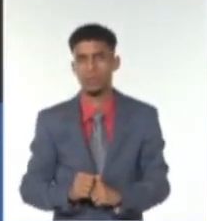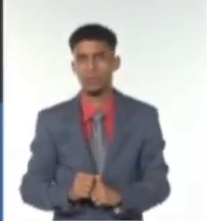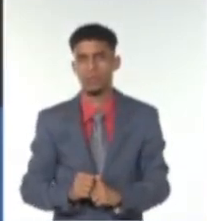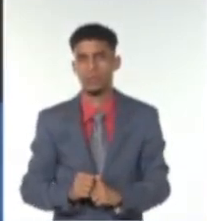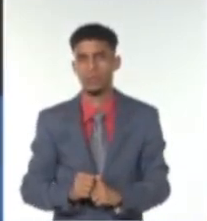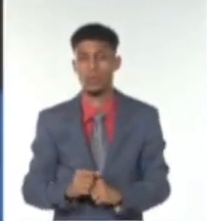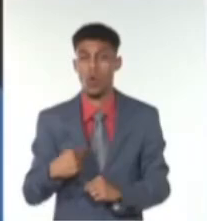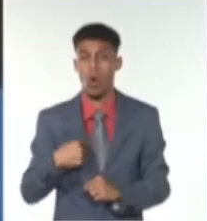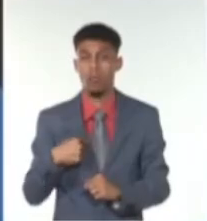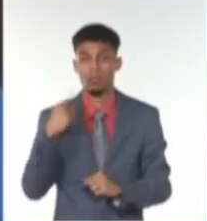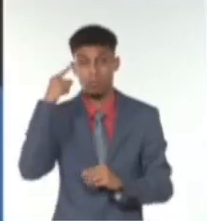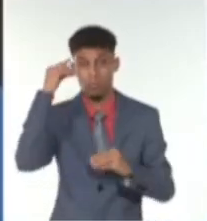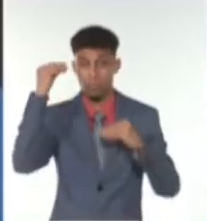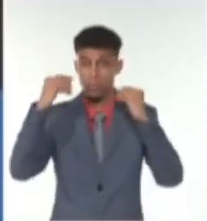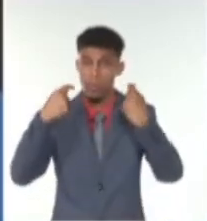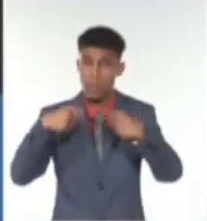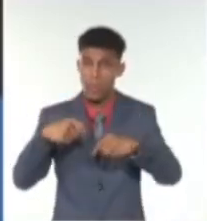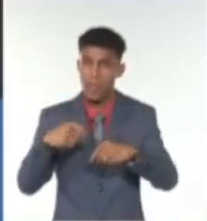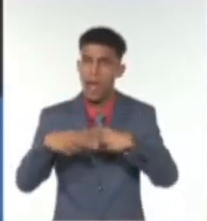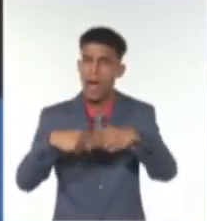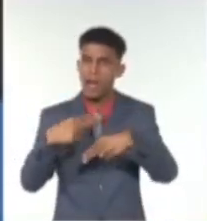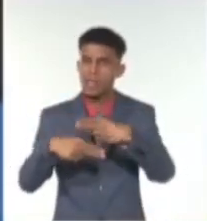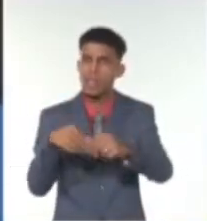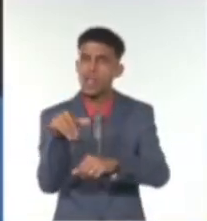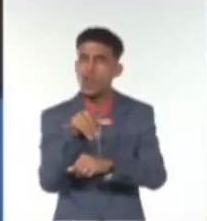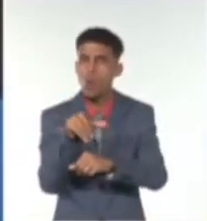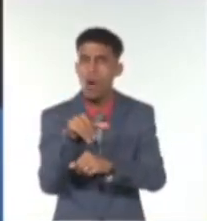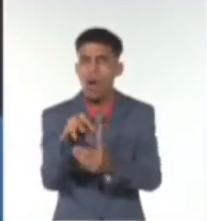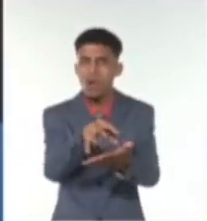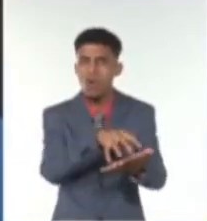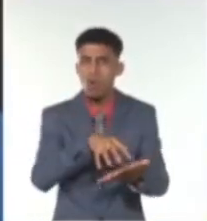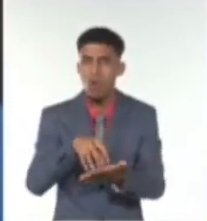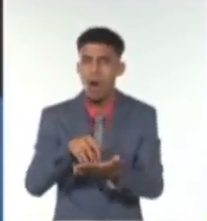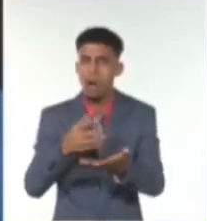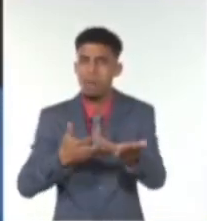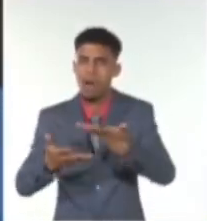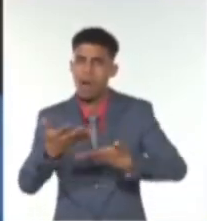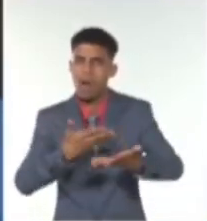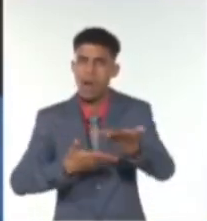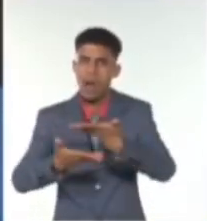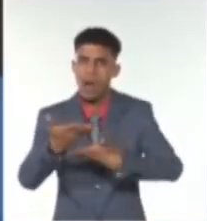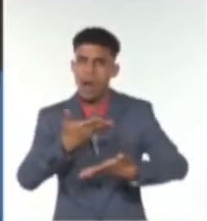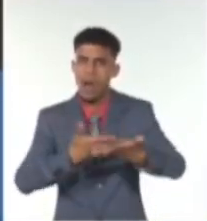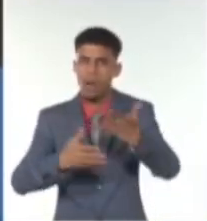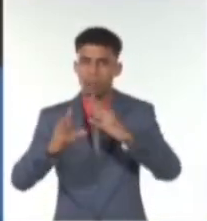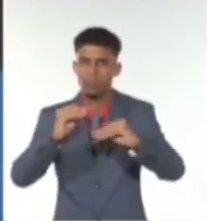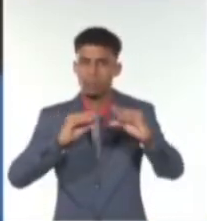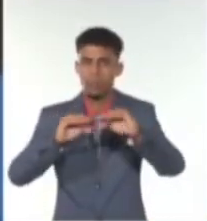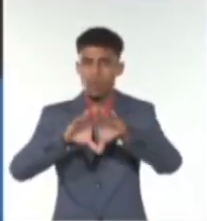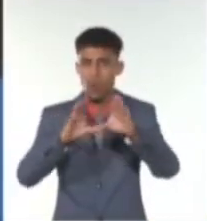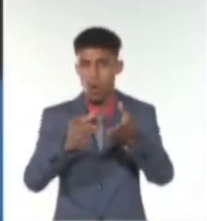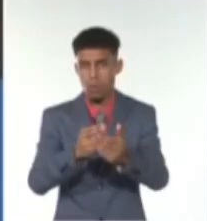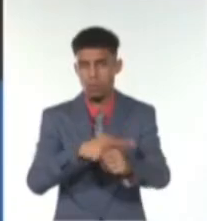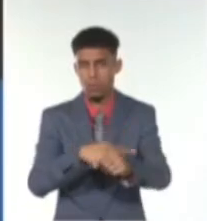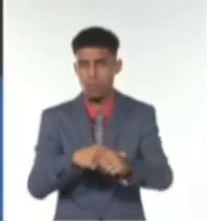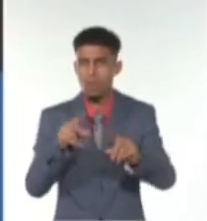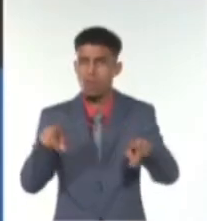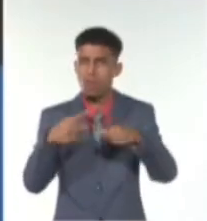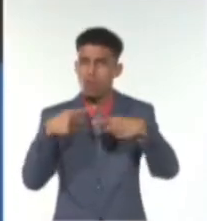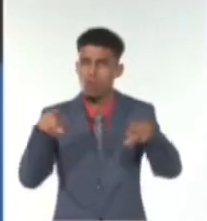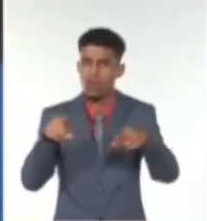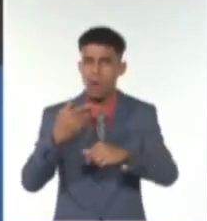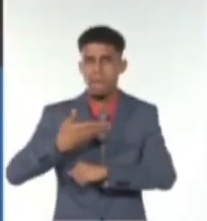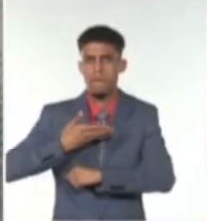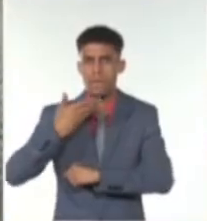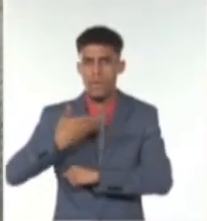en la obligación de propiciar espacios que sean diversos, donde estén todos representados, donde podemos unir música, poesía,